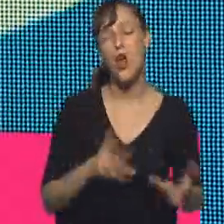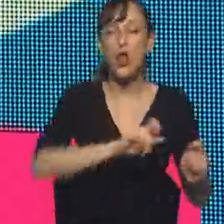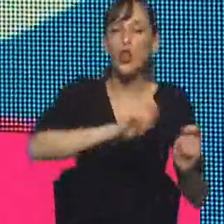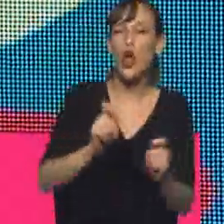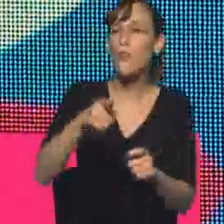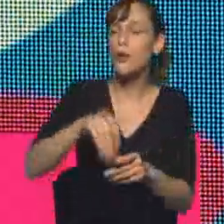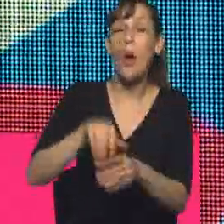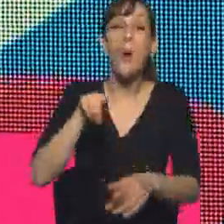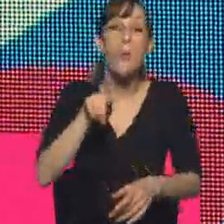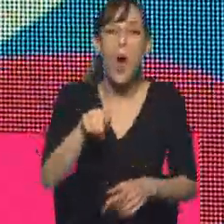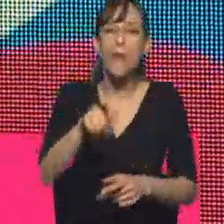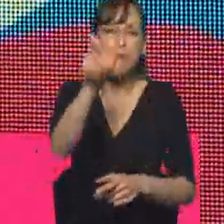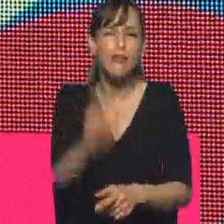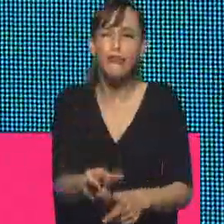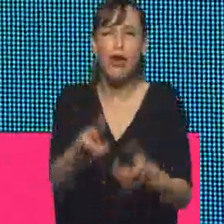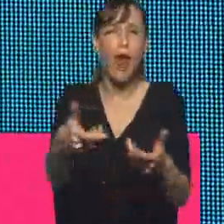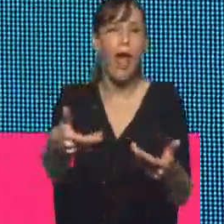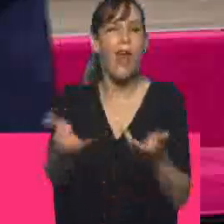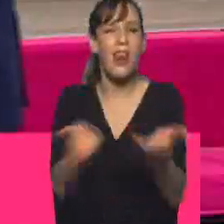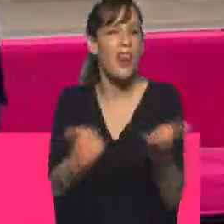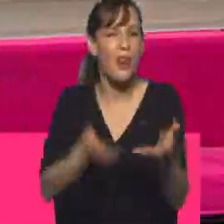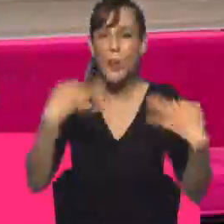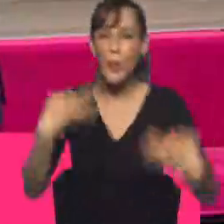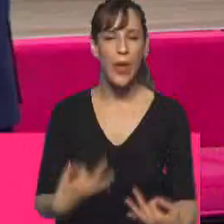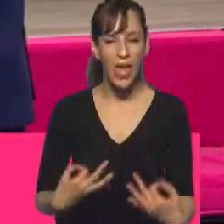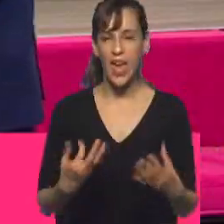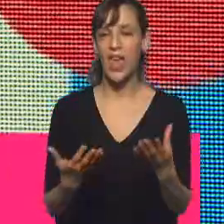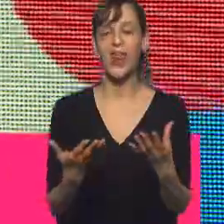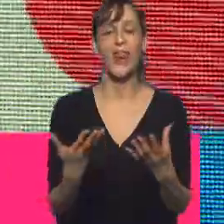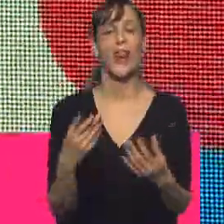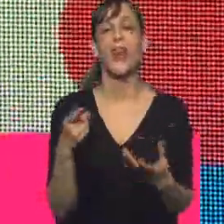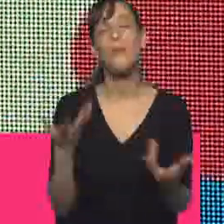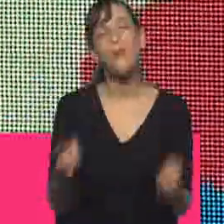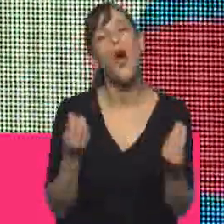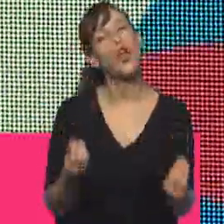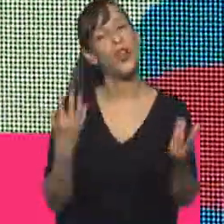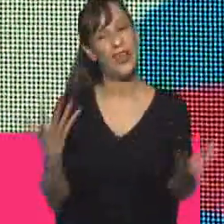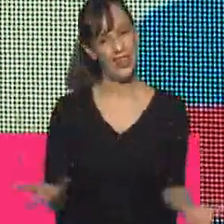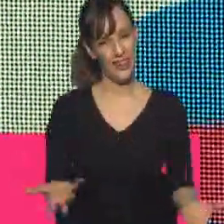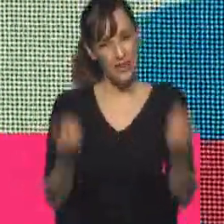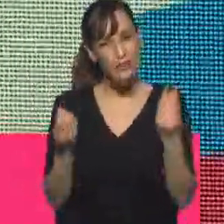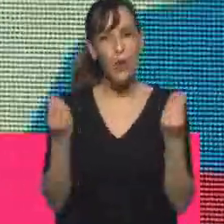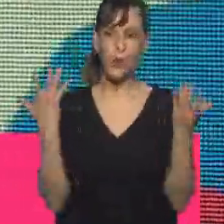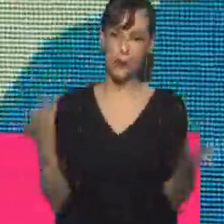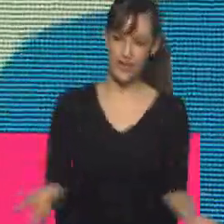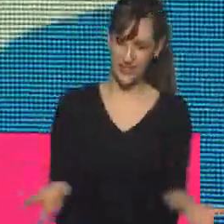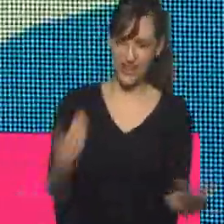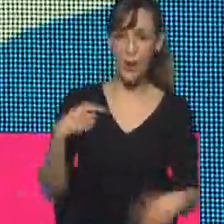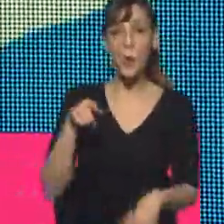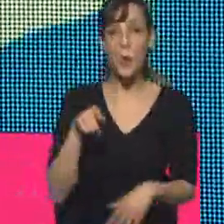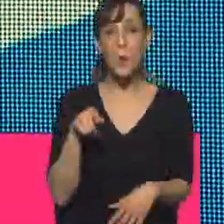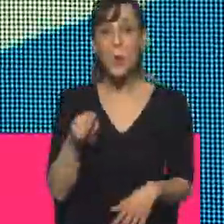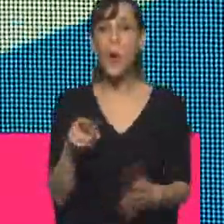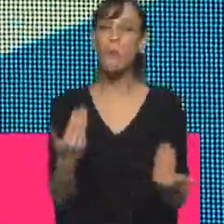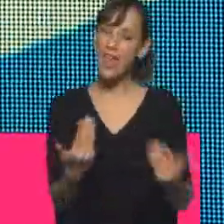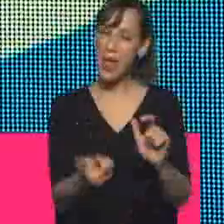atendés tan bien, ay, vos sos tan linda, Maru, que ¿por qué? Pues no me obligues a hacer eso. Claro. Vos tenés algún margen para